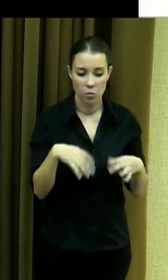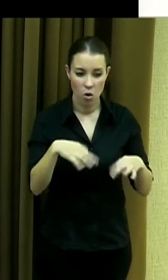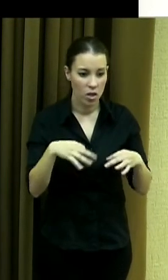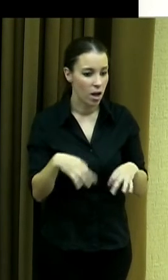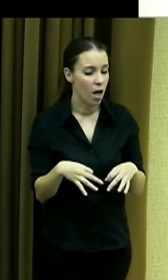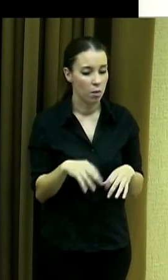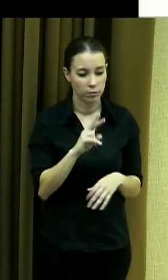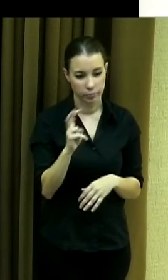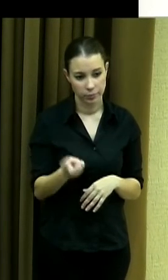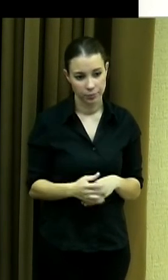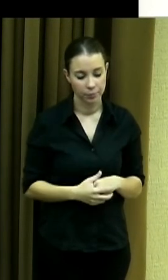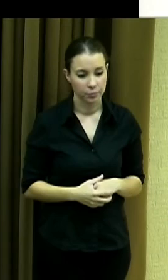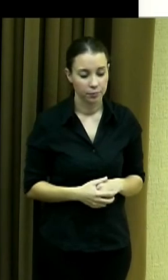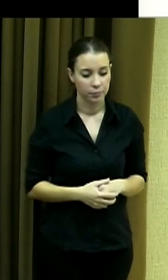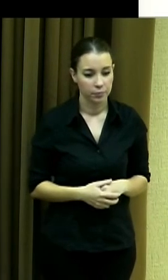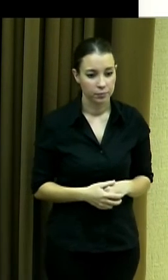etcétera.